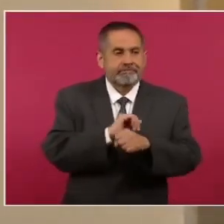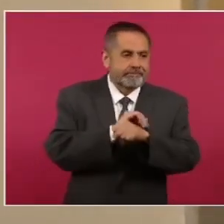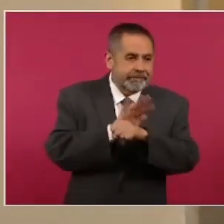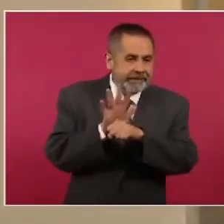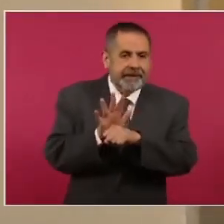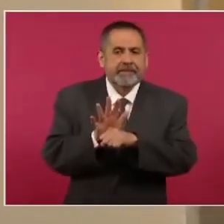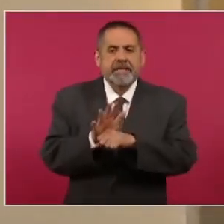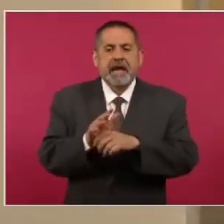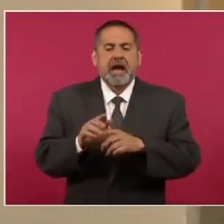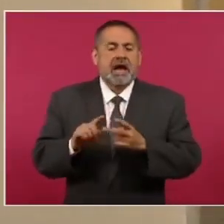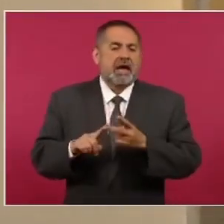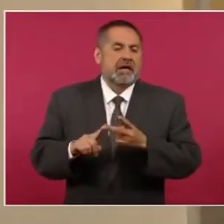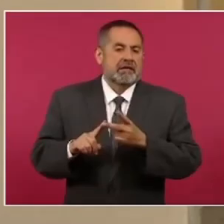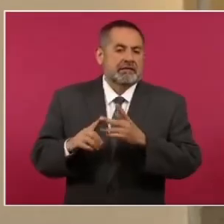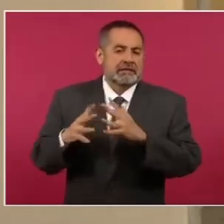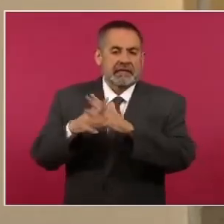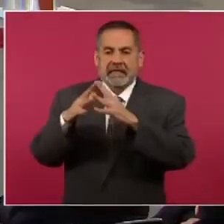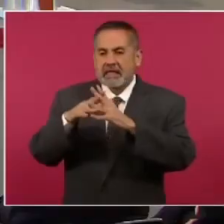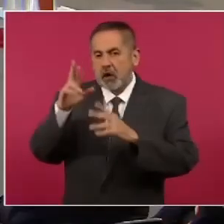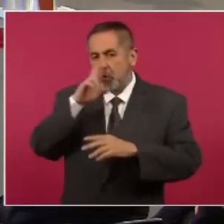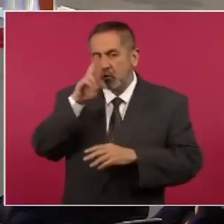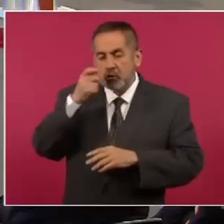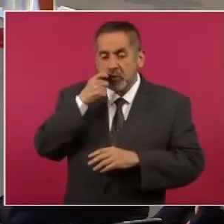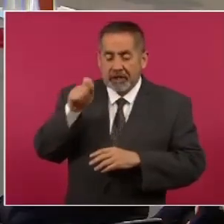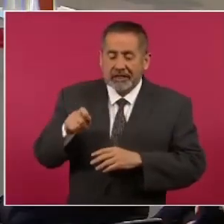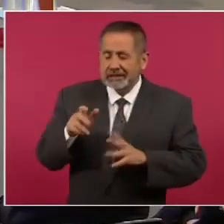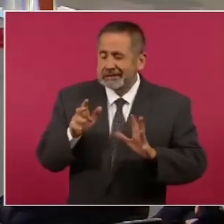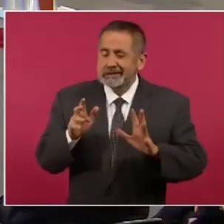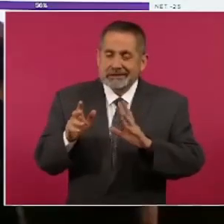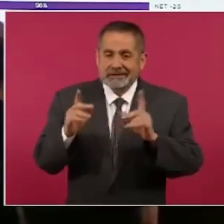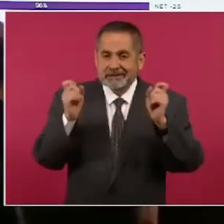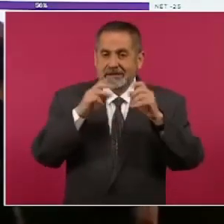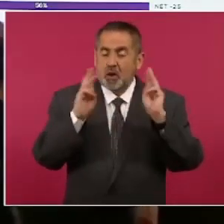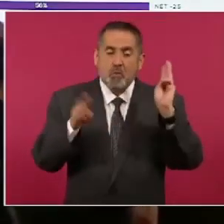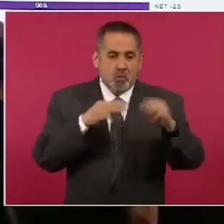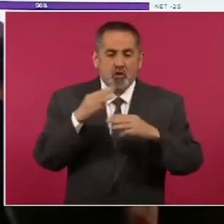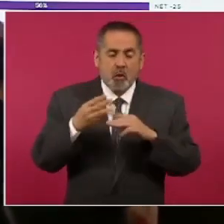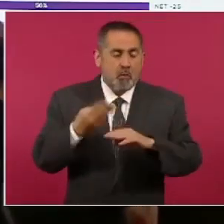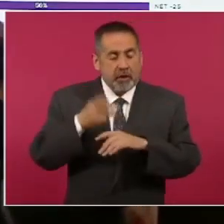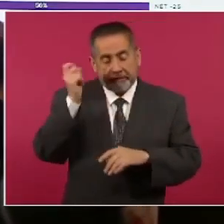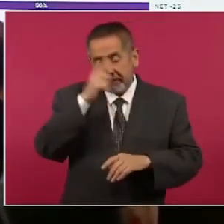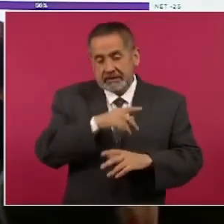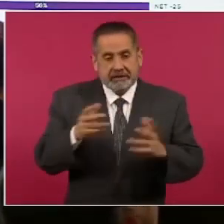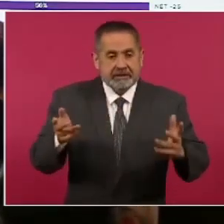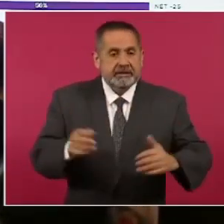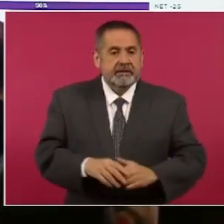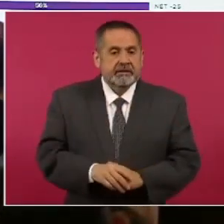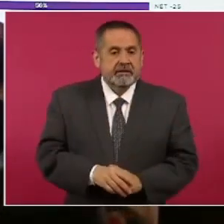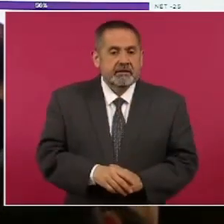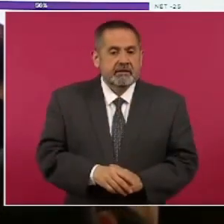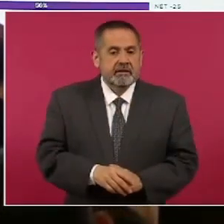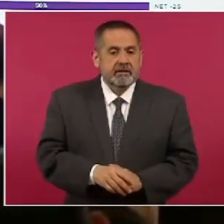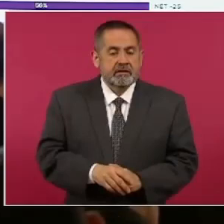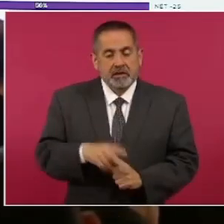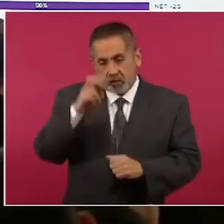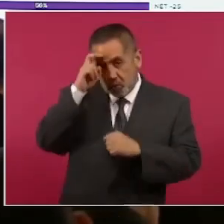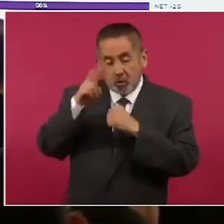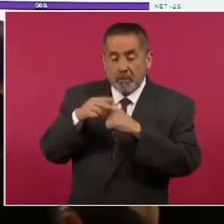pandemia, la guerra. Hay una situación en todos lados muy difícil, por ejemplo, en